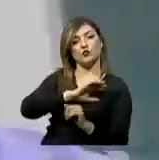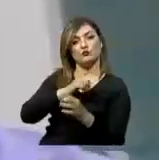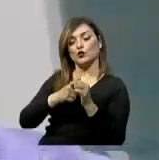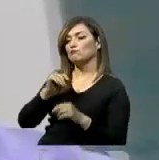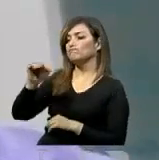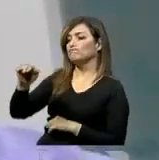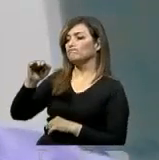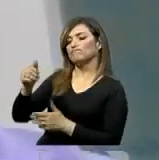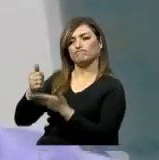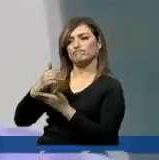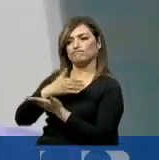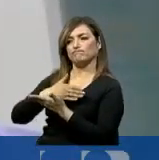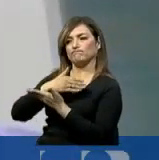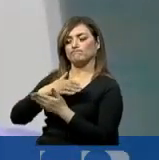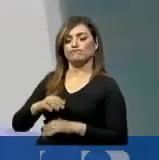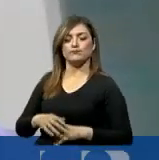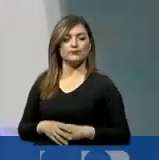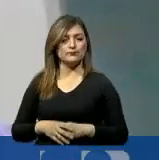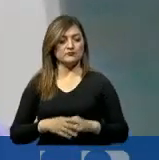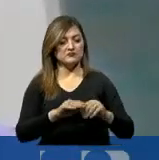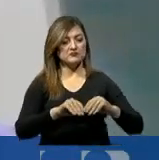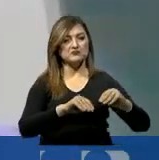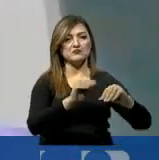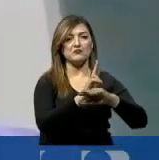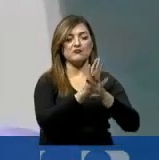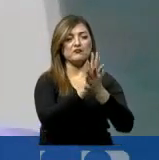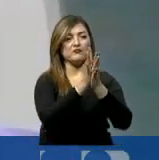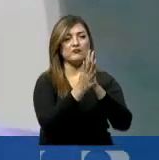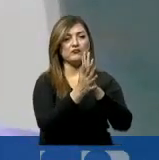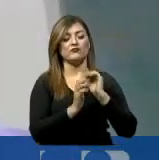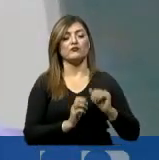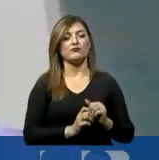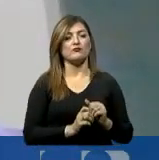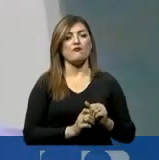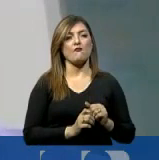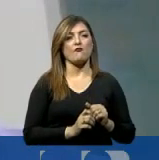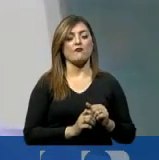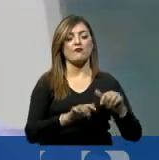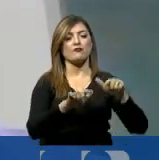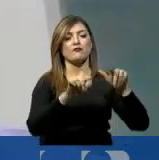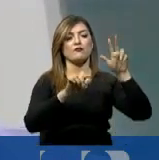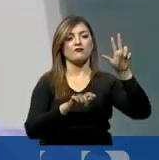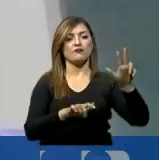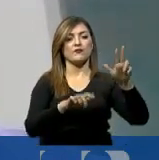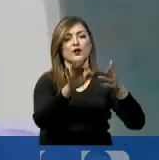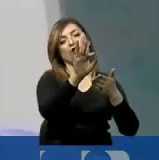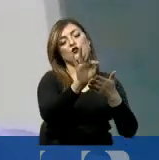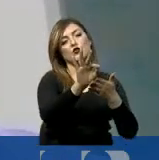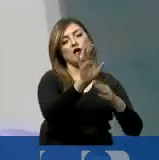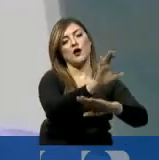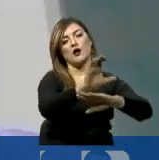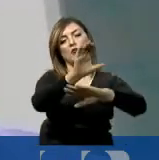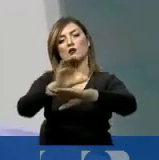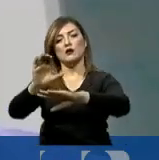no existe un terreno útil para eso pusimos tres candidatos tres sitios diferentes en las formas rurales y